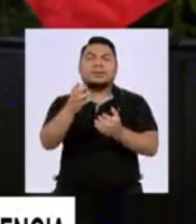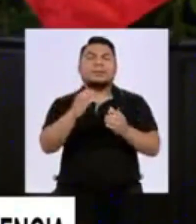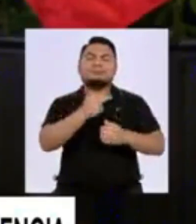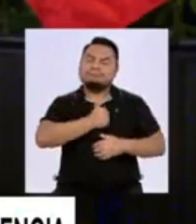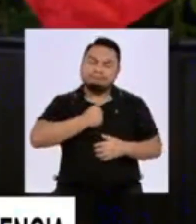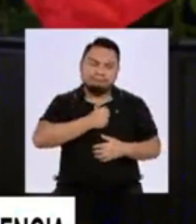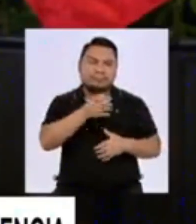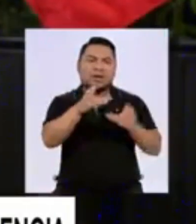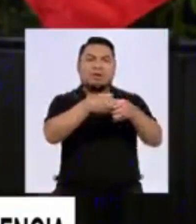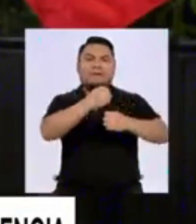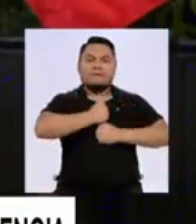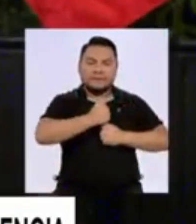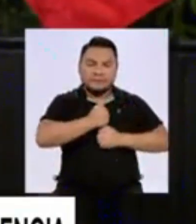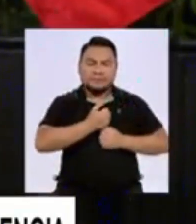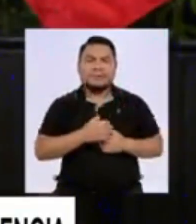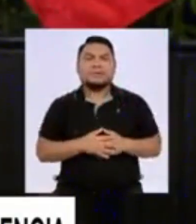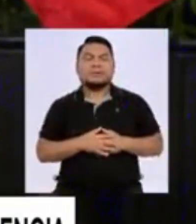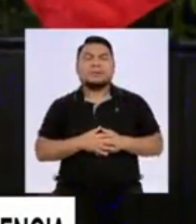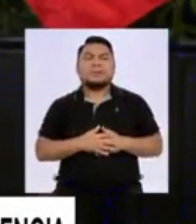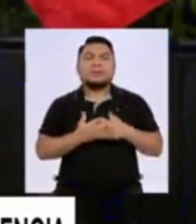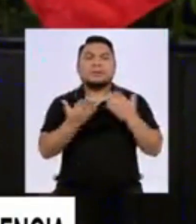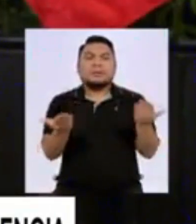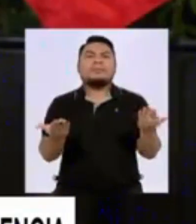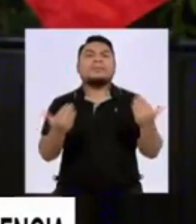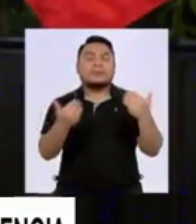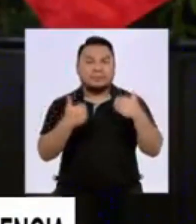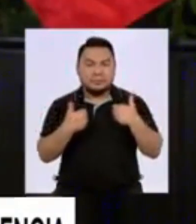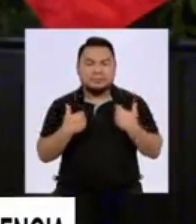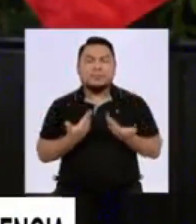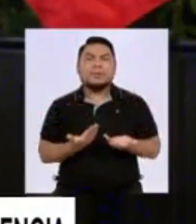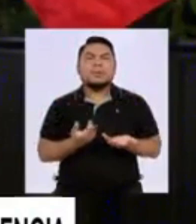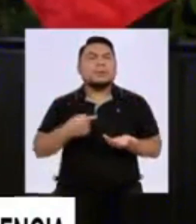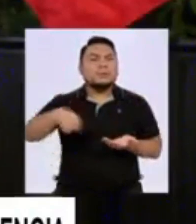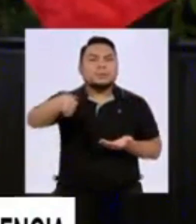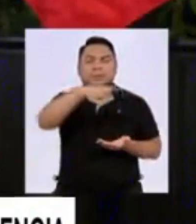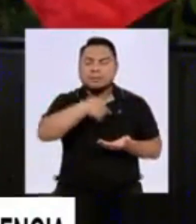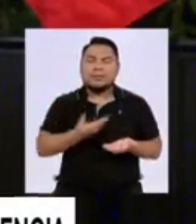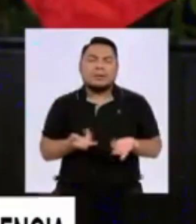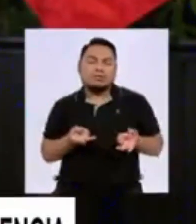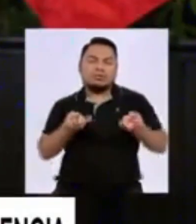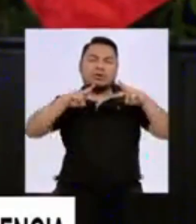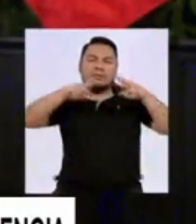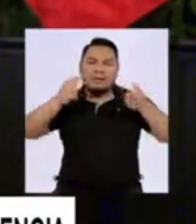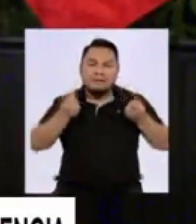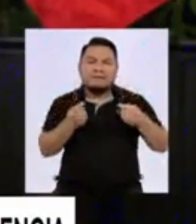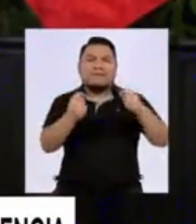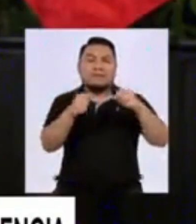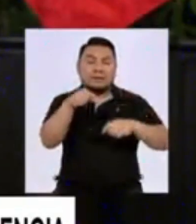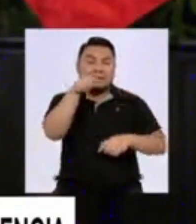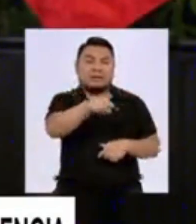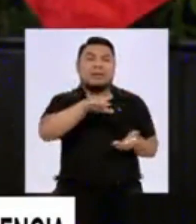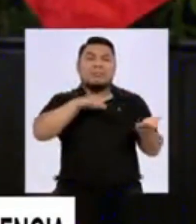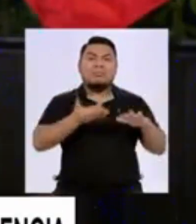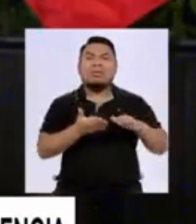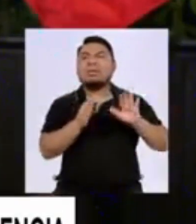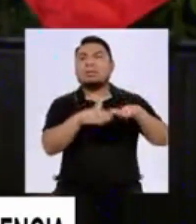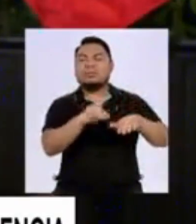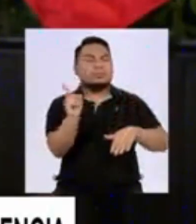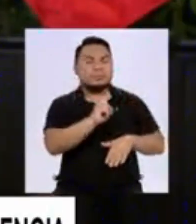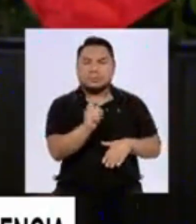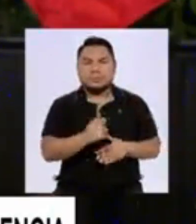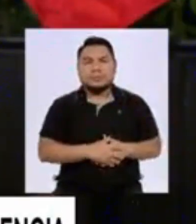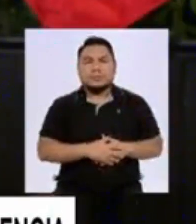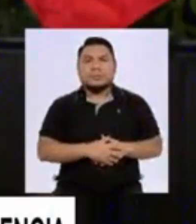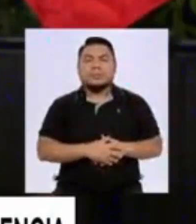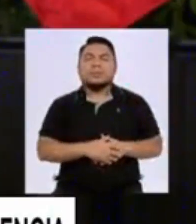Armadas, y tenemos que renovar nuestros esfuerzos para que esta muerte no sea en vano.